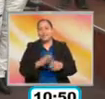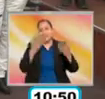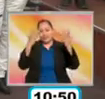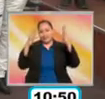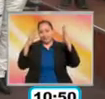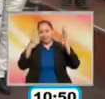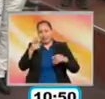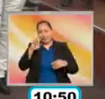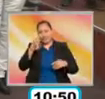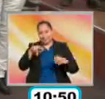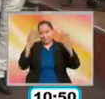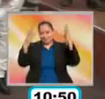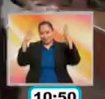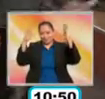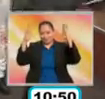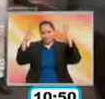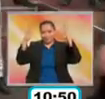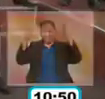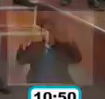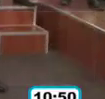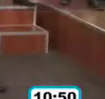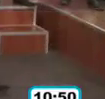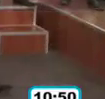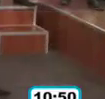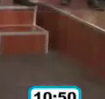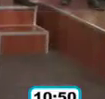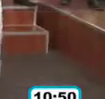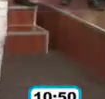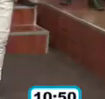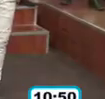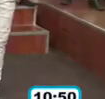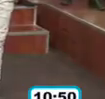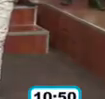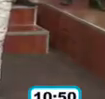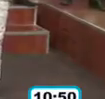Montero, que está en Tus Ciudades. Ahí le va.